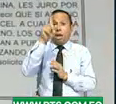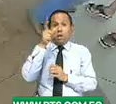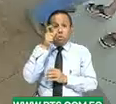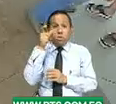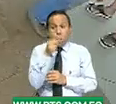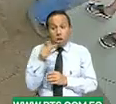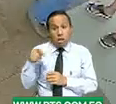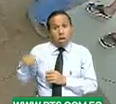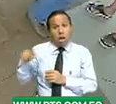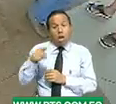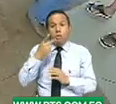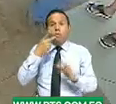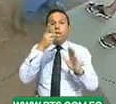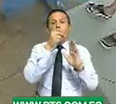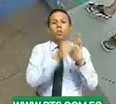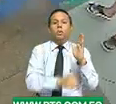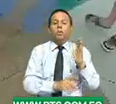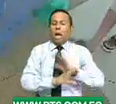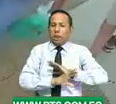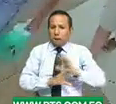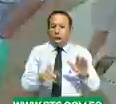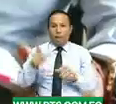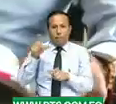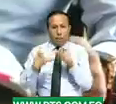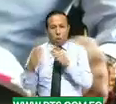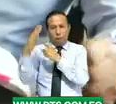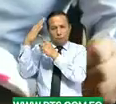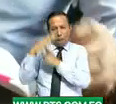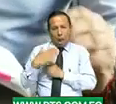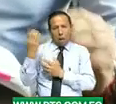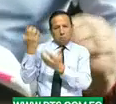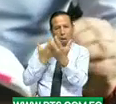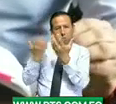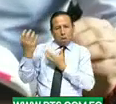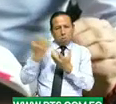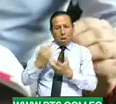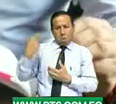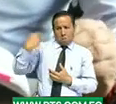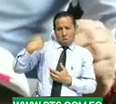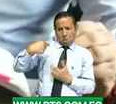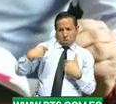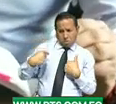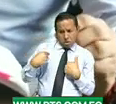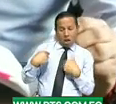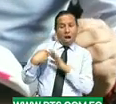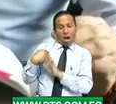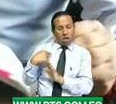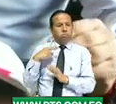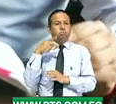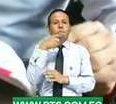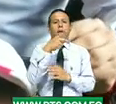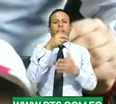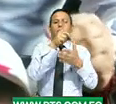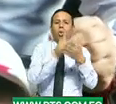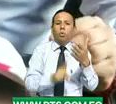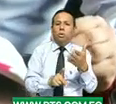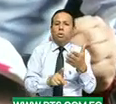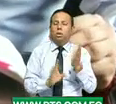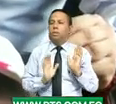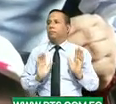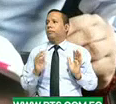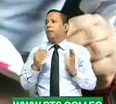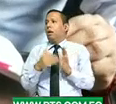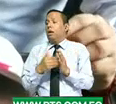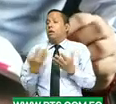una denuncia por parte de las personas afectadas. La persona que amenace o intimide con causar un daño que constituya delito a